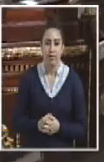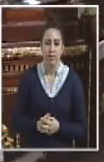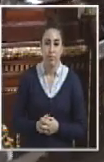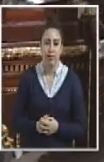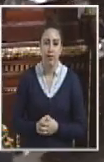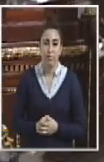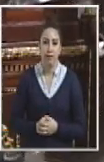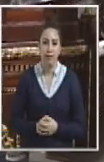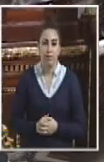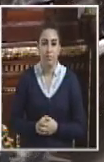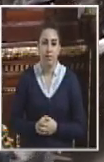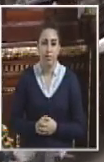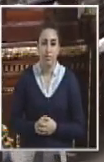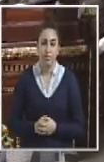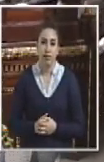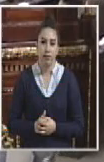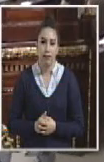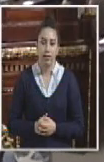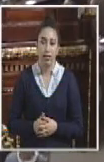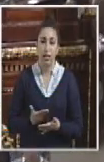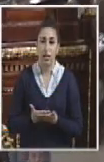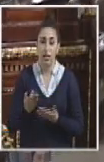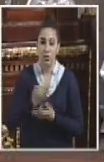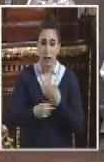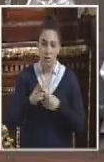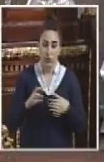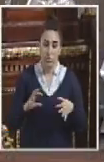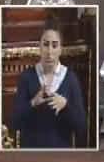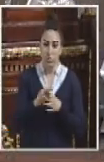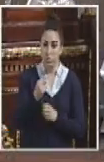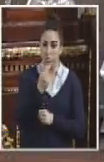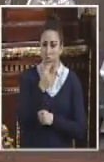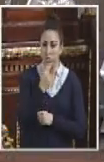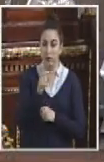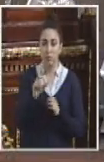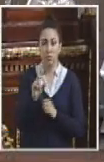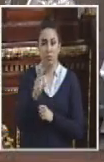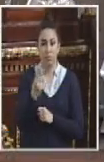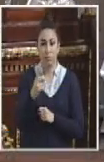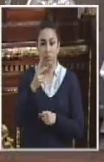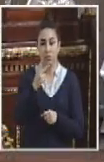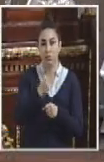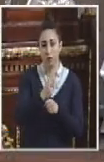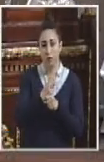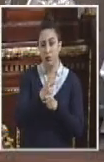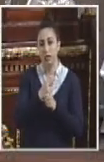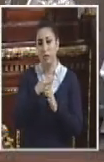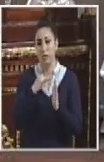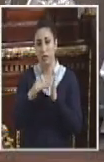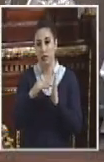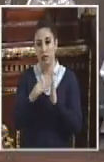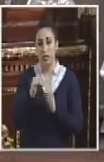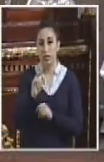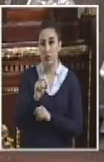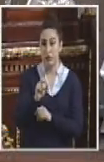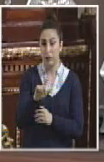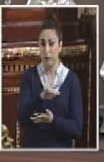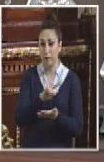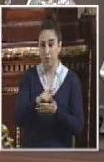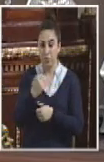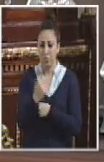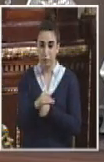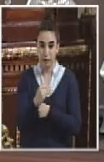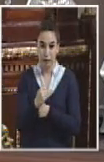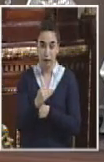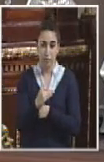Gracias, diputada. Con fundamento en lo dispuesto por los artículos 32, fracciones segunda y 30 de la